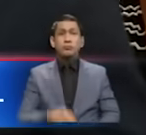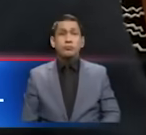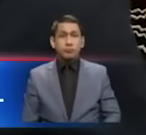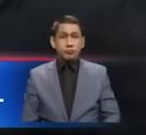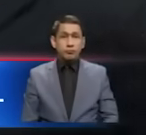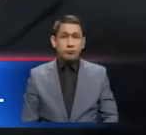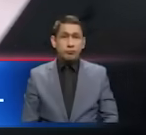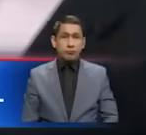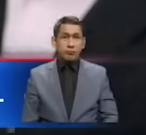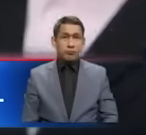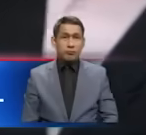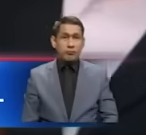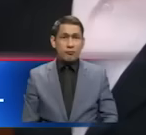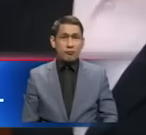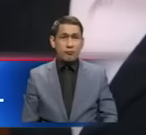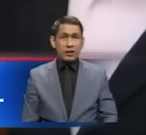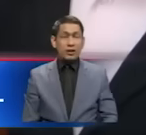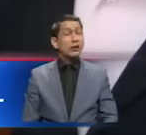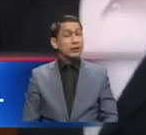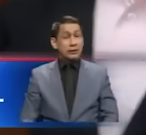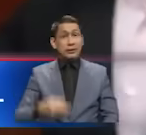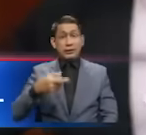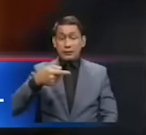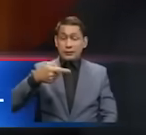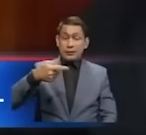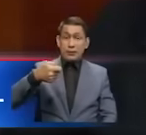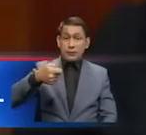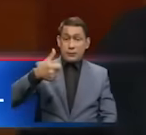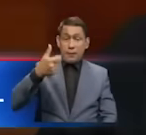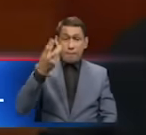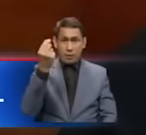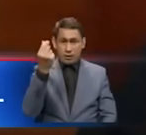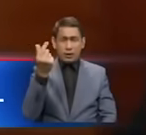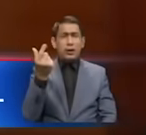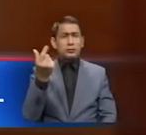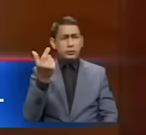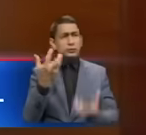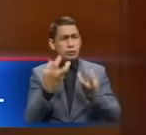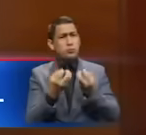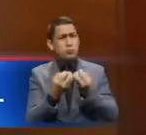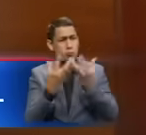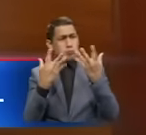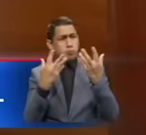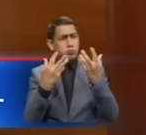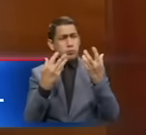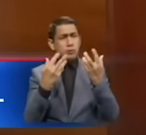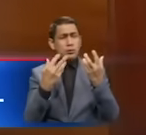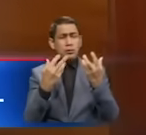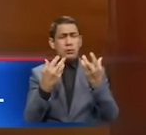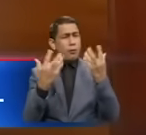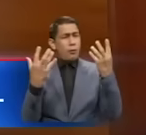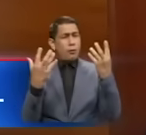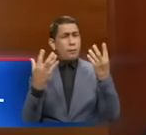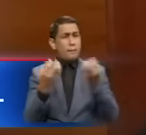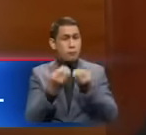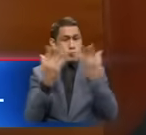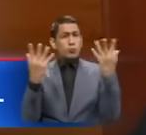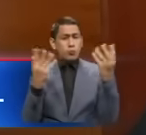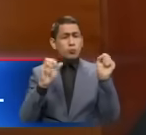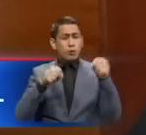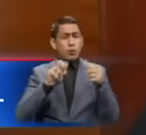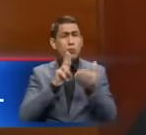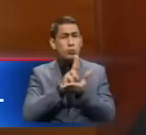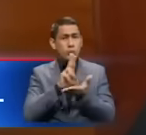reserva que tiene el país, ¿no? Sí, efectivamente, eso es muy importante mencionarlo. Todo este programa de acuñación de 44,3